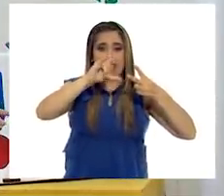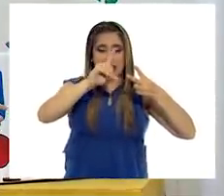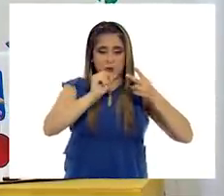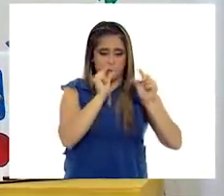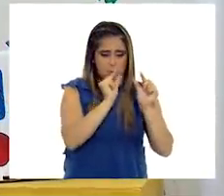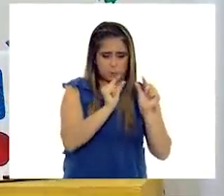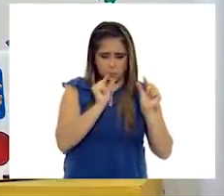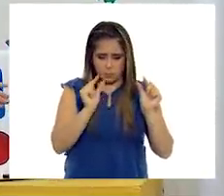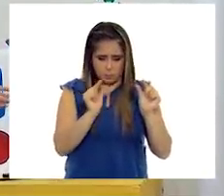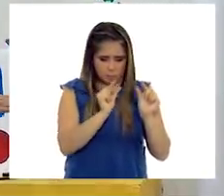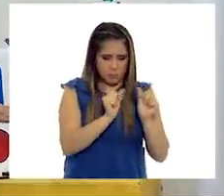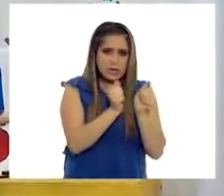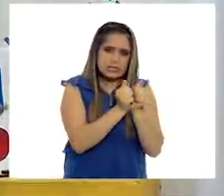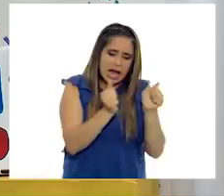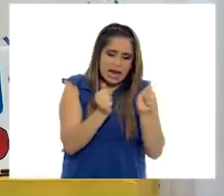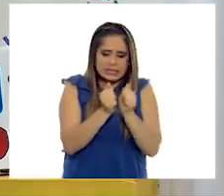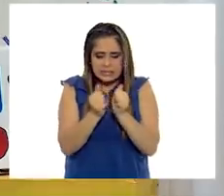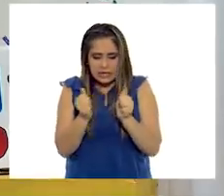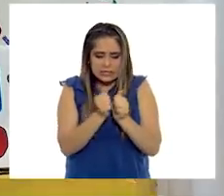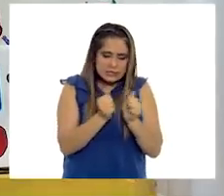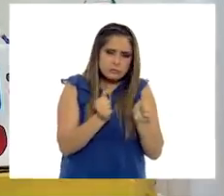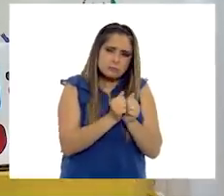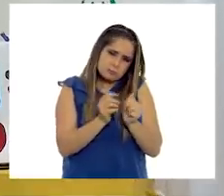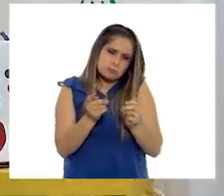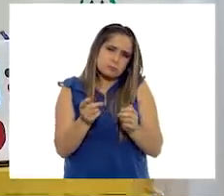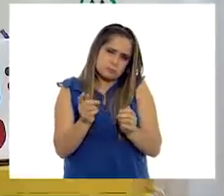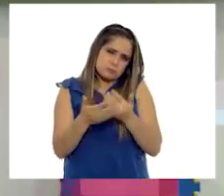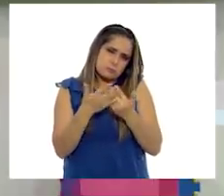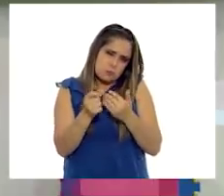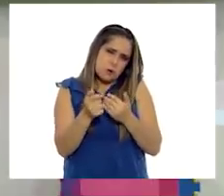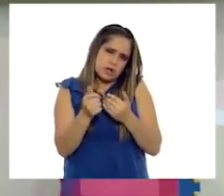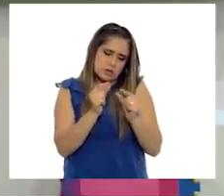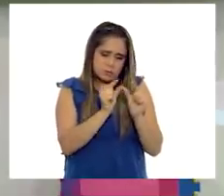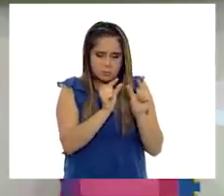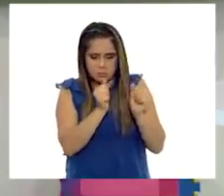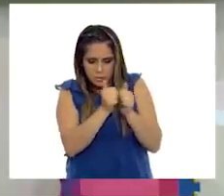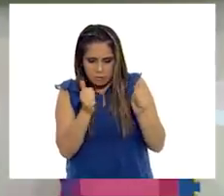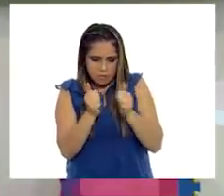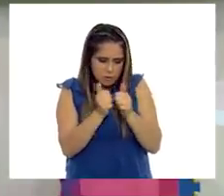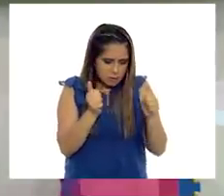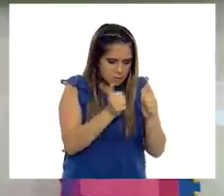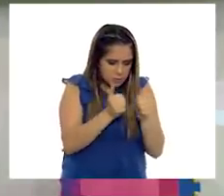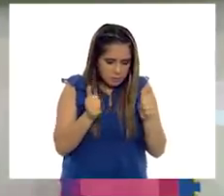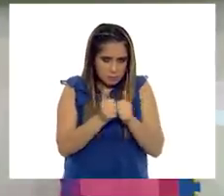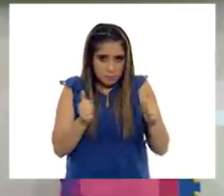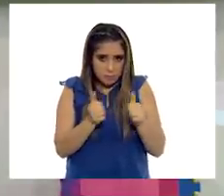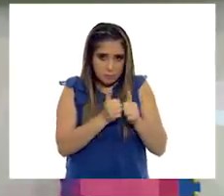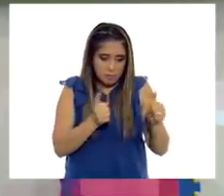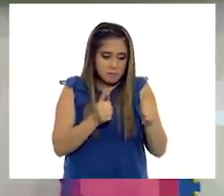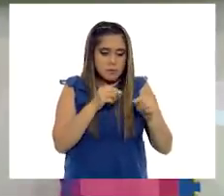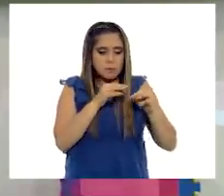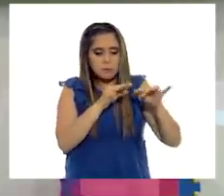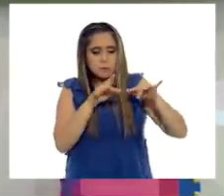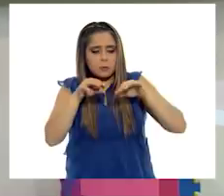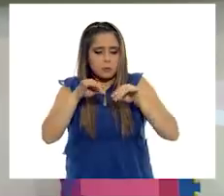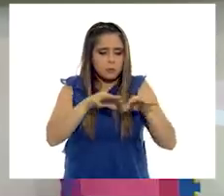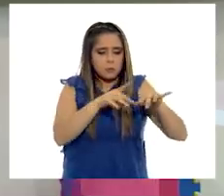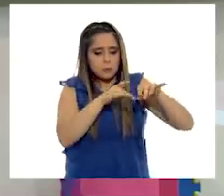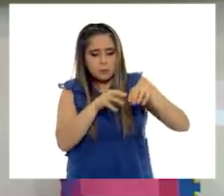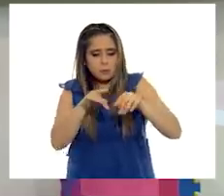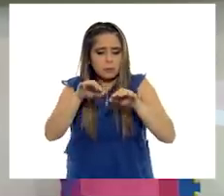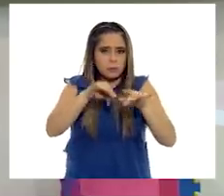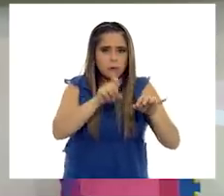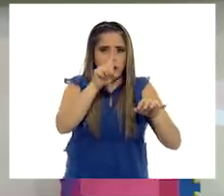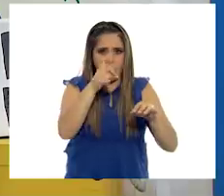sana distancia. Con una sana distancia. Ajá. Se pueden mover y eso es lo que a los líquidos les permite fluir. Exacto. Y en el caso de